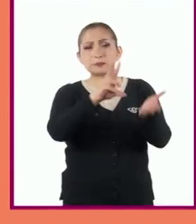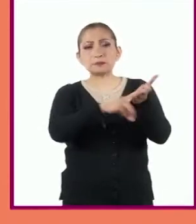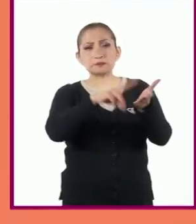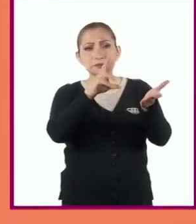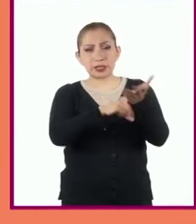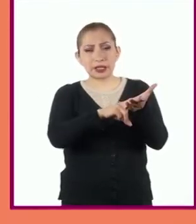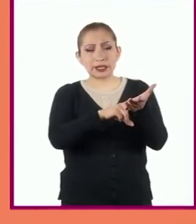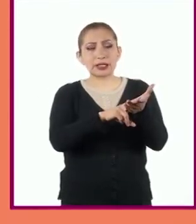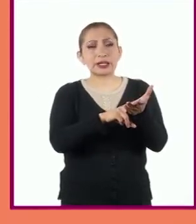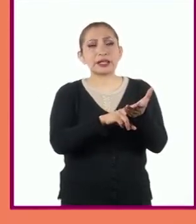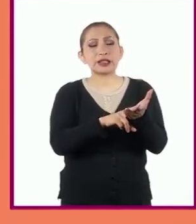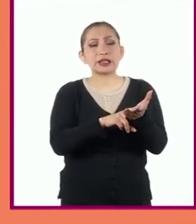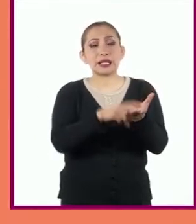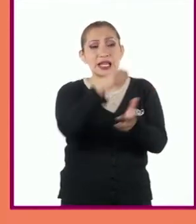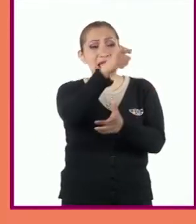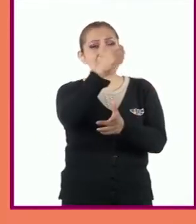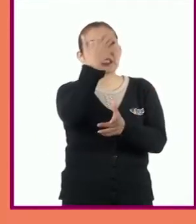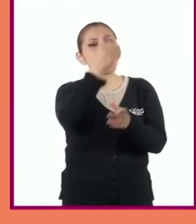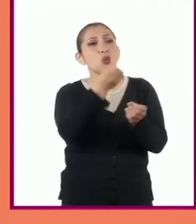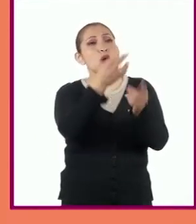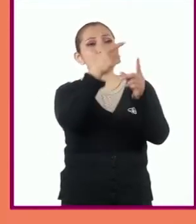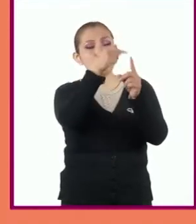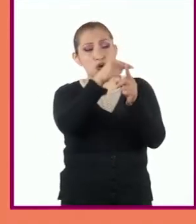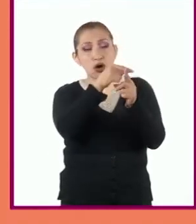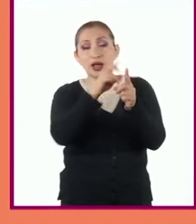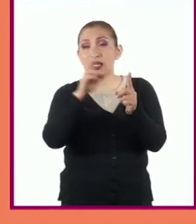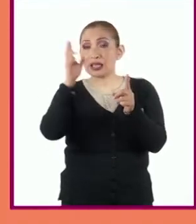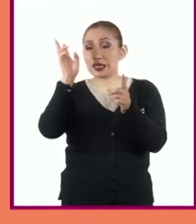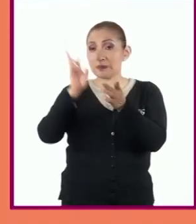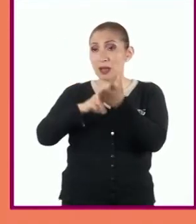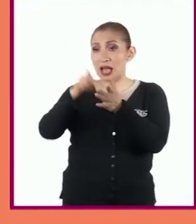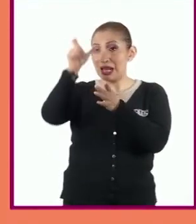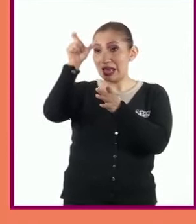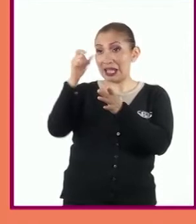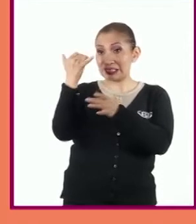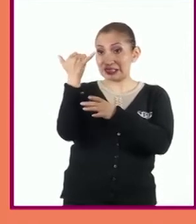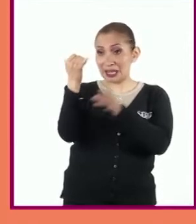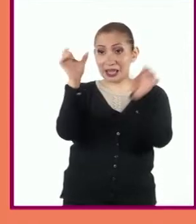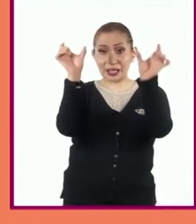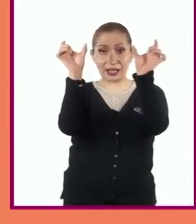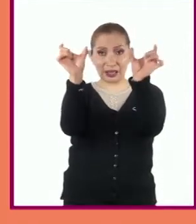de la magnitud X y el valor de la magnitud Y,